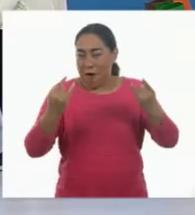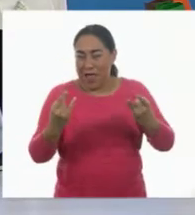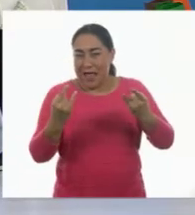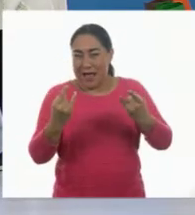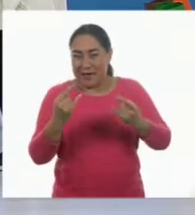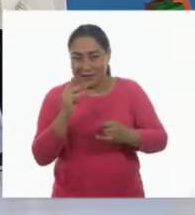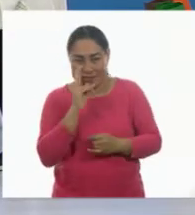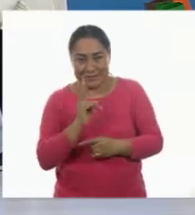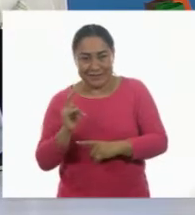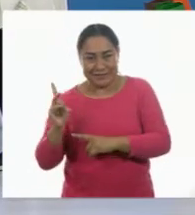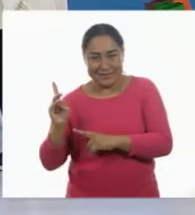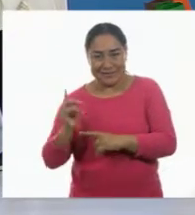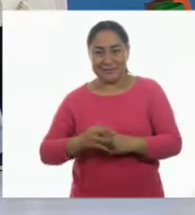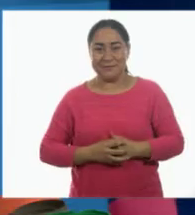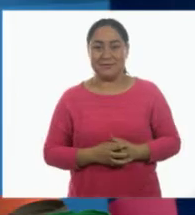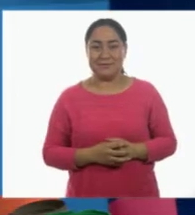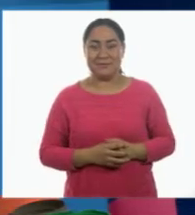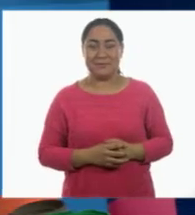Venga.